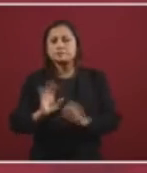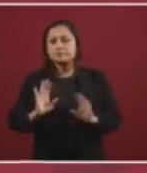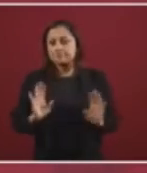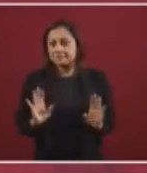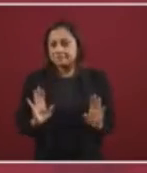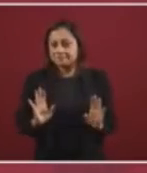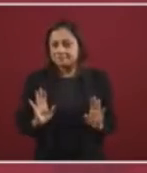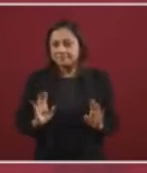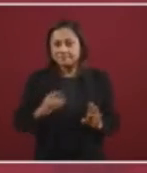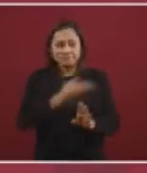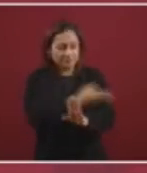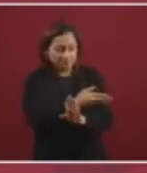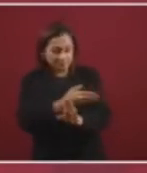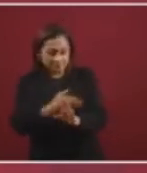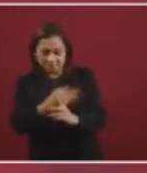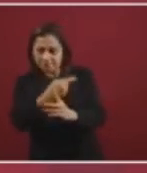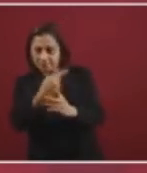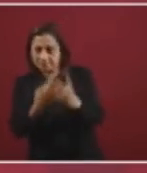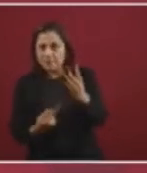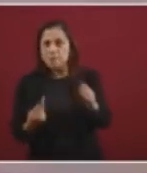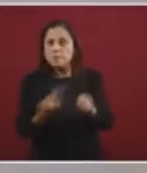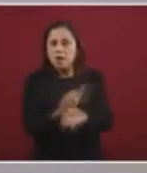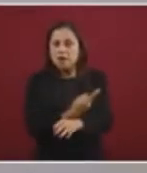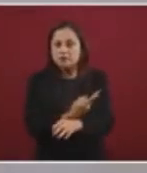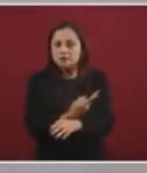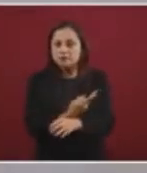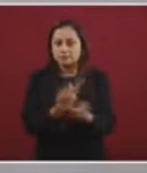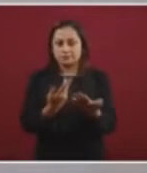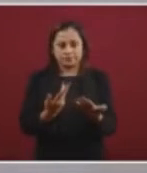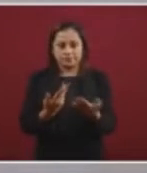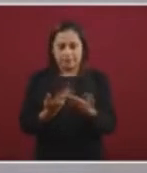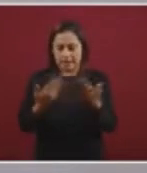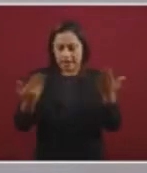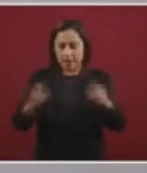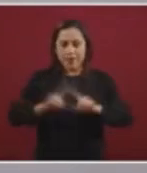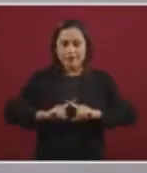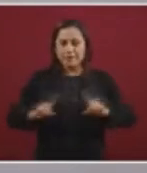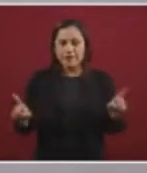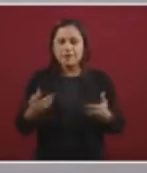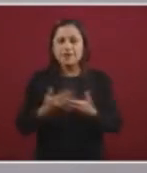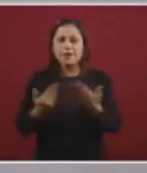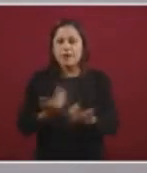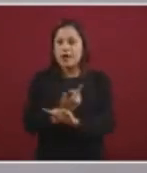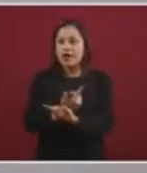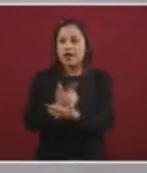Entonces, ahora hay cambios, hay libertades plenas y